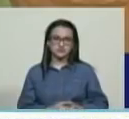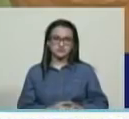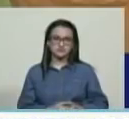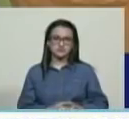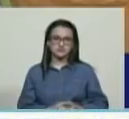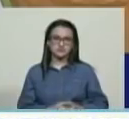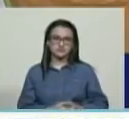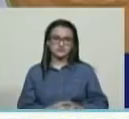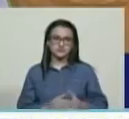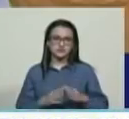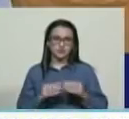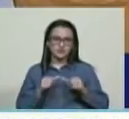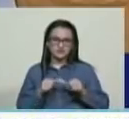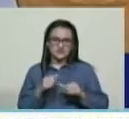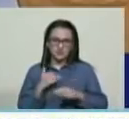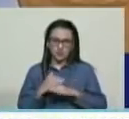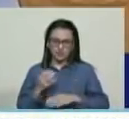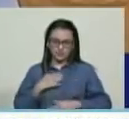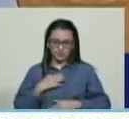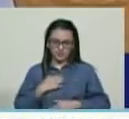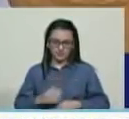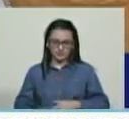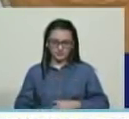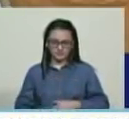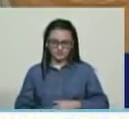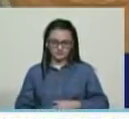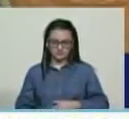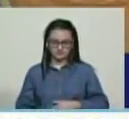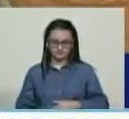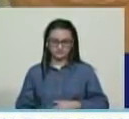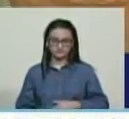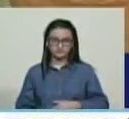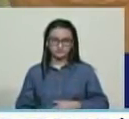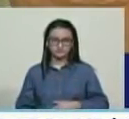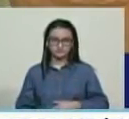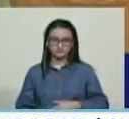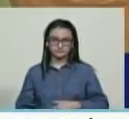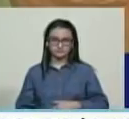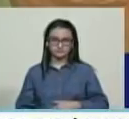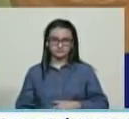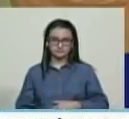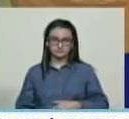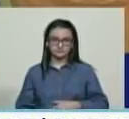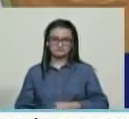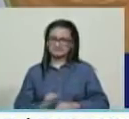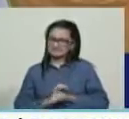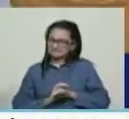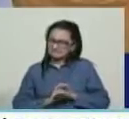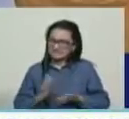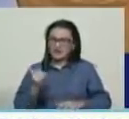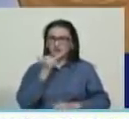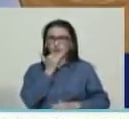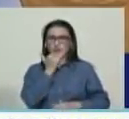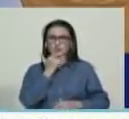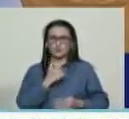para que todo siga igual. No. Caeríamos en un gravísimo